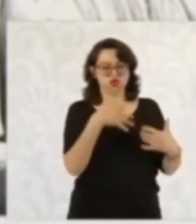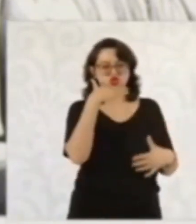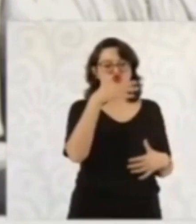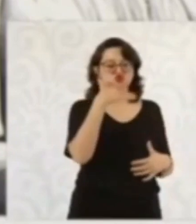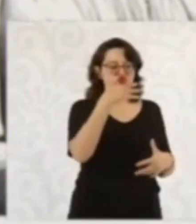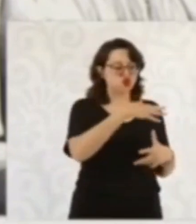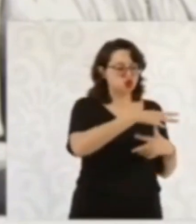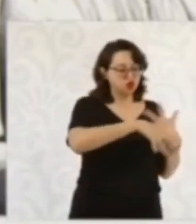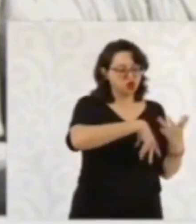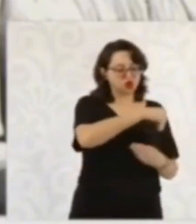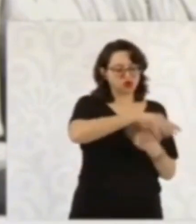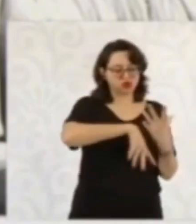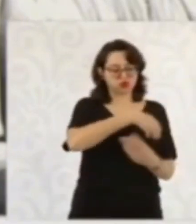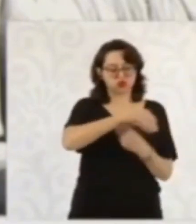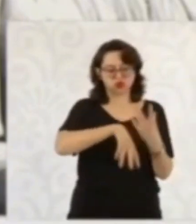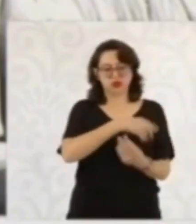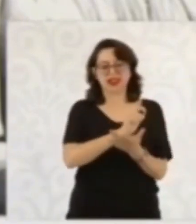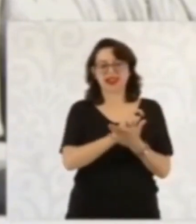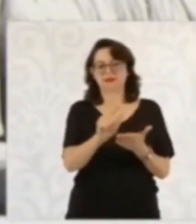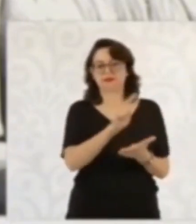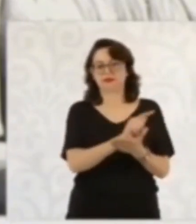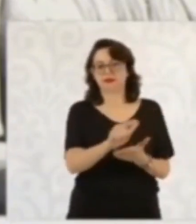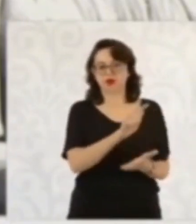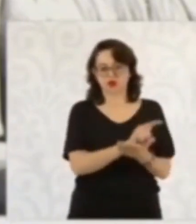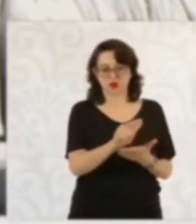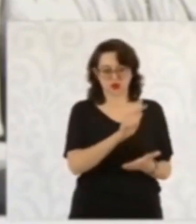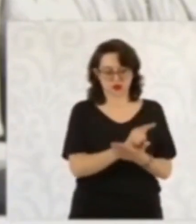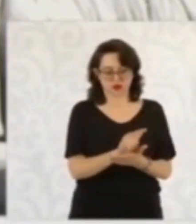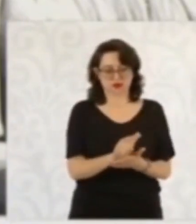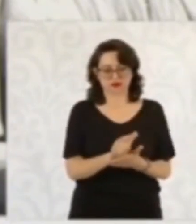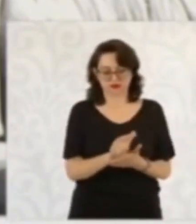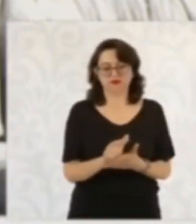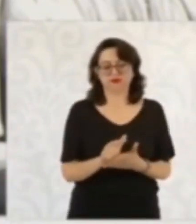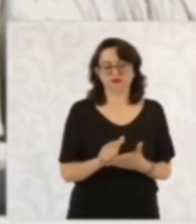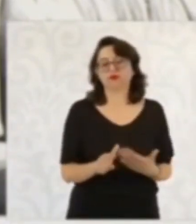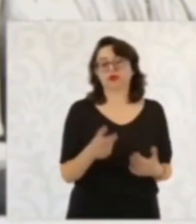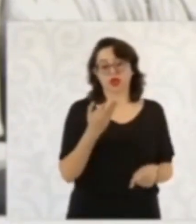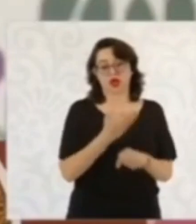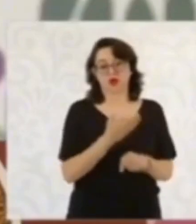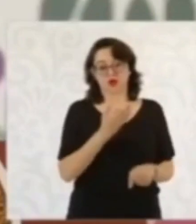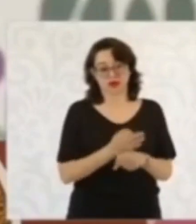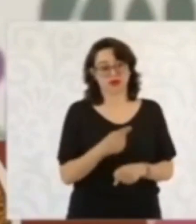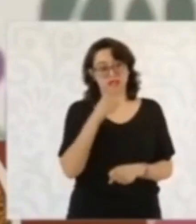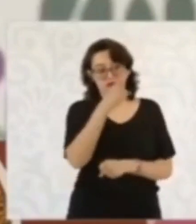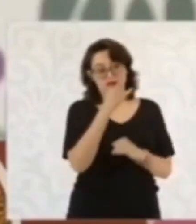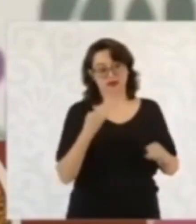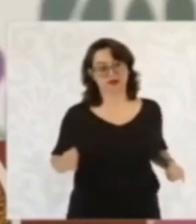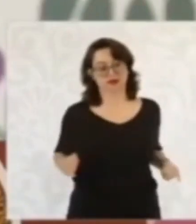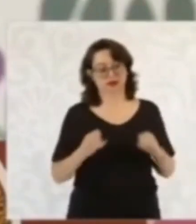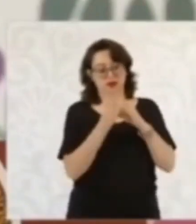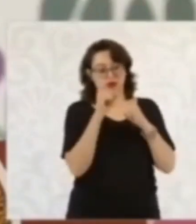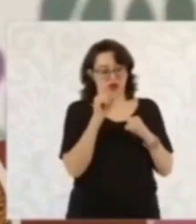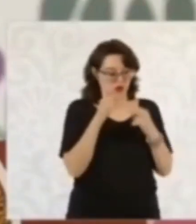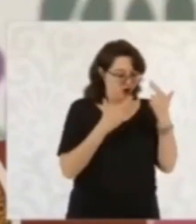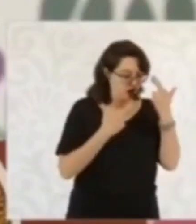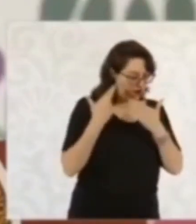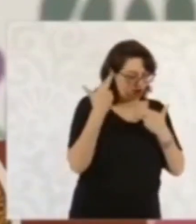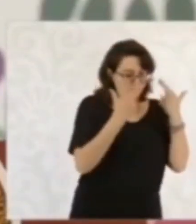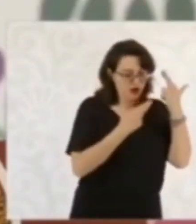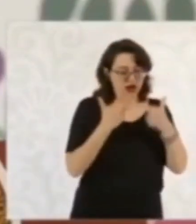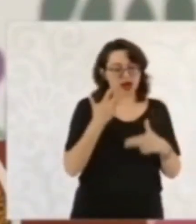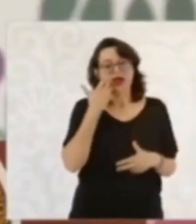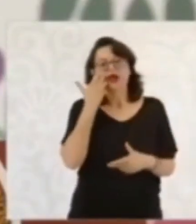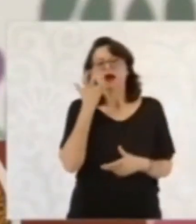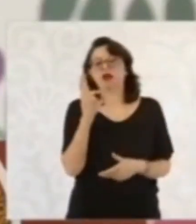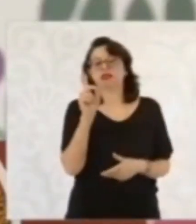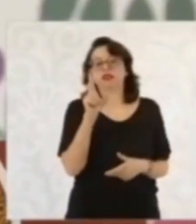el IMTA, allá el Instituto Mexicano de Tecnología del Agua, resolviendo un problema que tuvieron con una potabilizadora, pero queremos que se les instalen